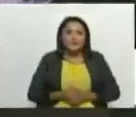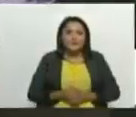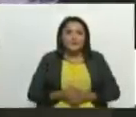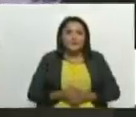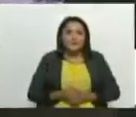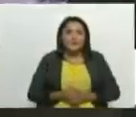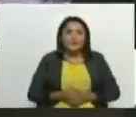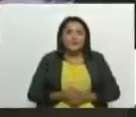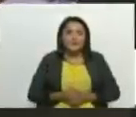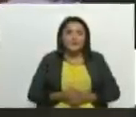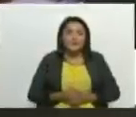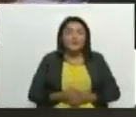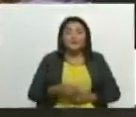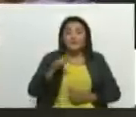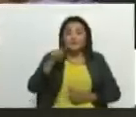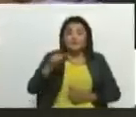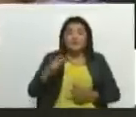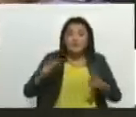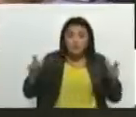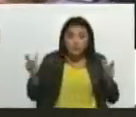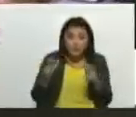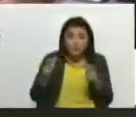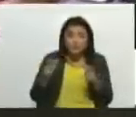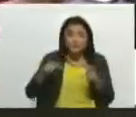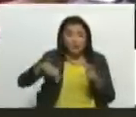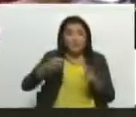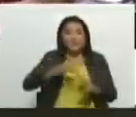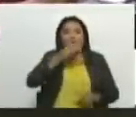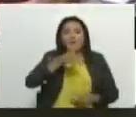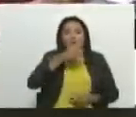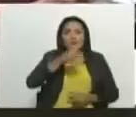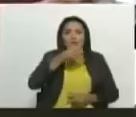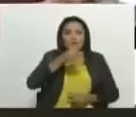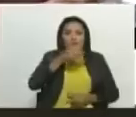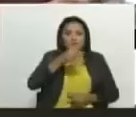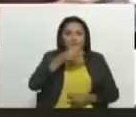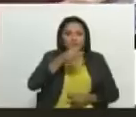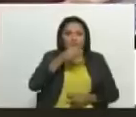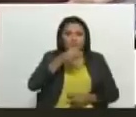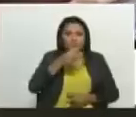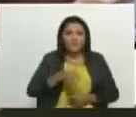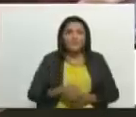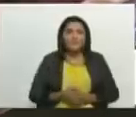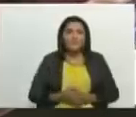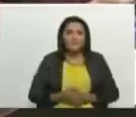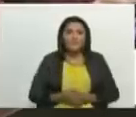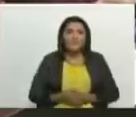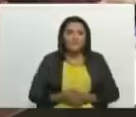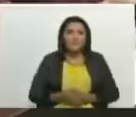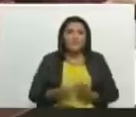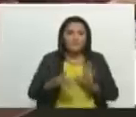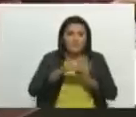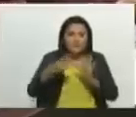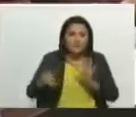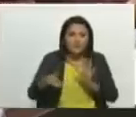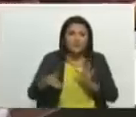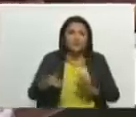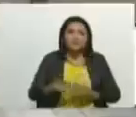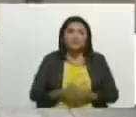destacado durante la sesión de esta tarde, pues los diputados que tuvieron derecho de palabra,